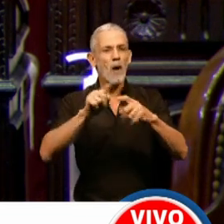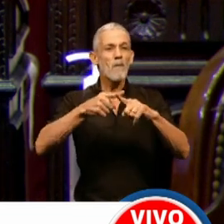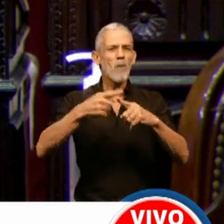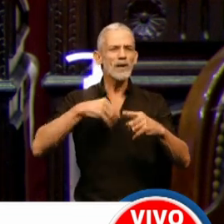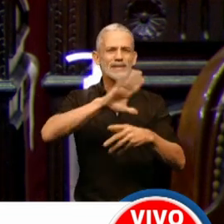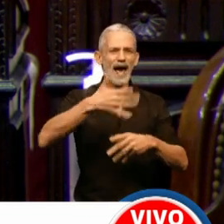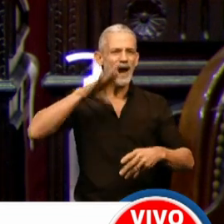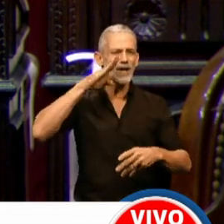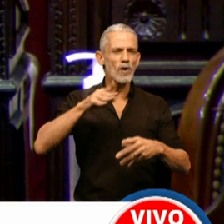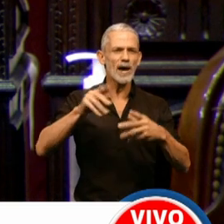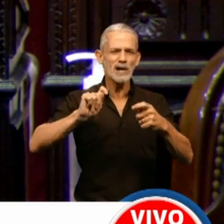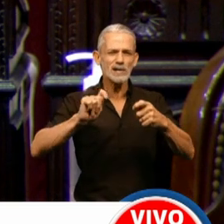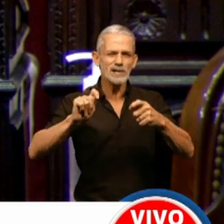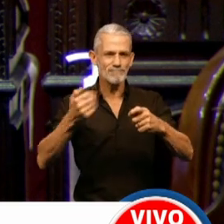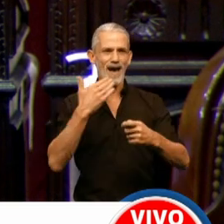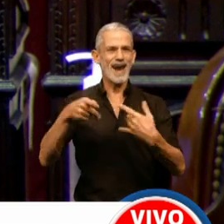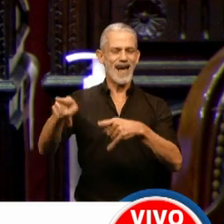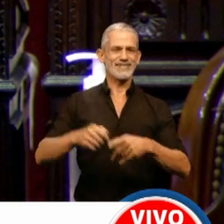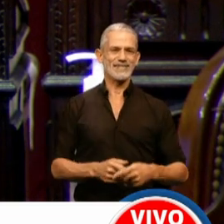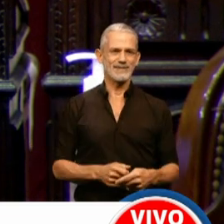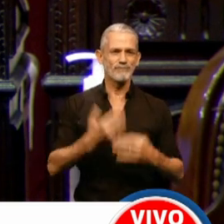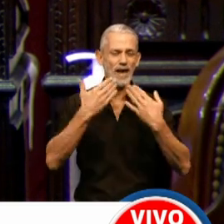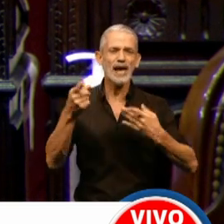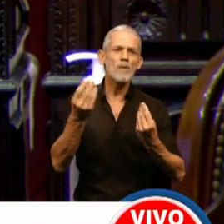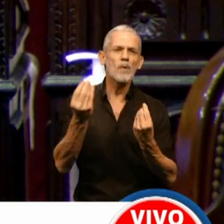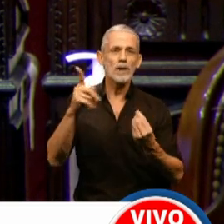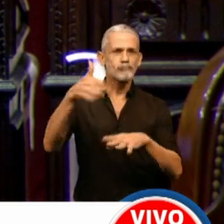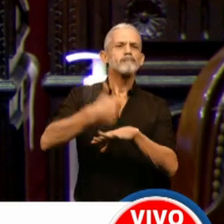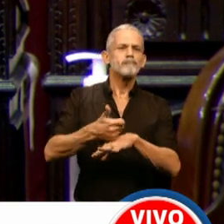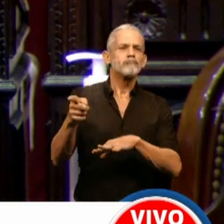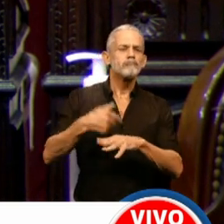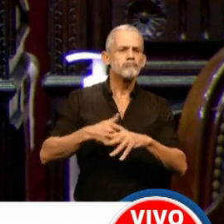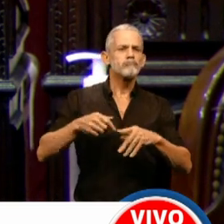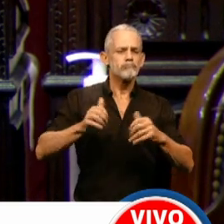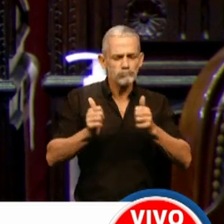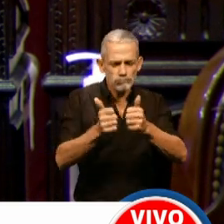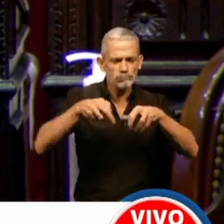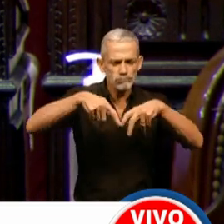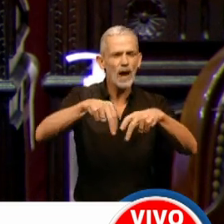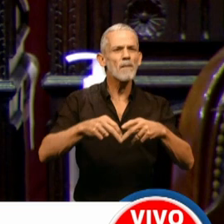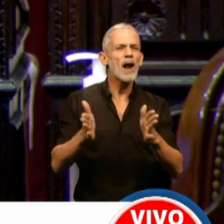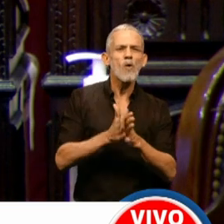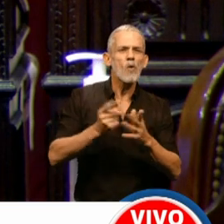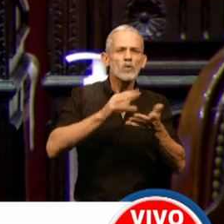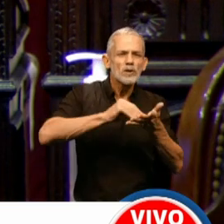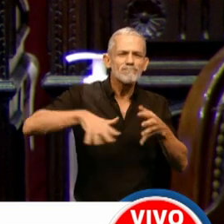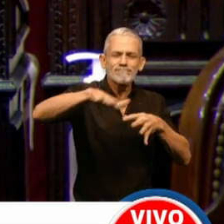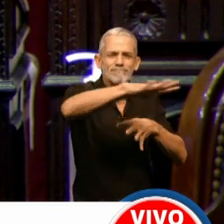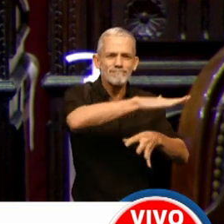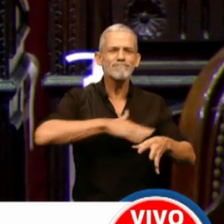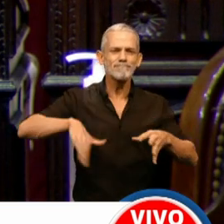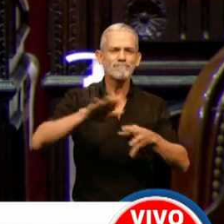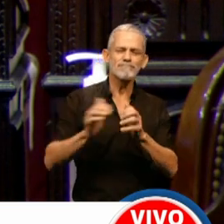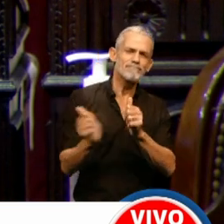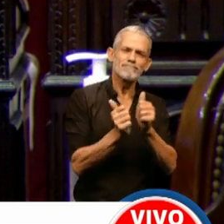rionegrina gracias por estar y caminar juntas cada territorio que vamos